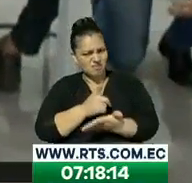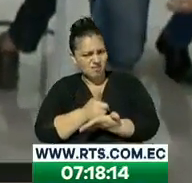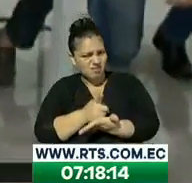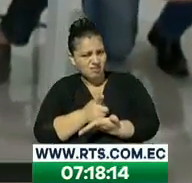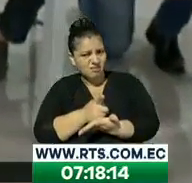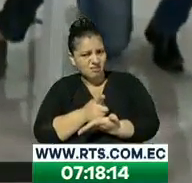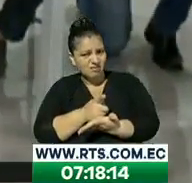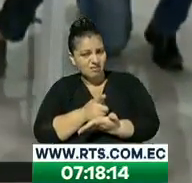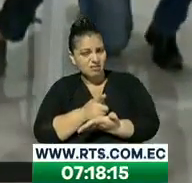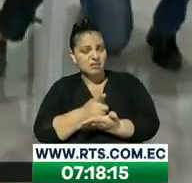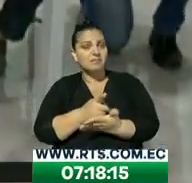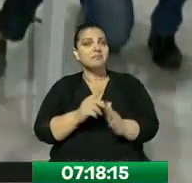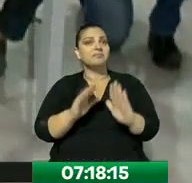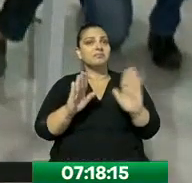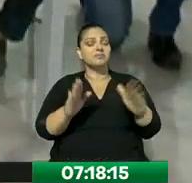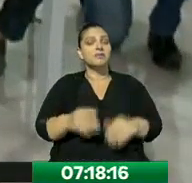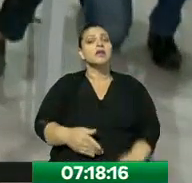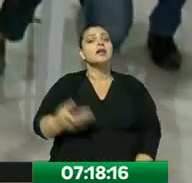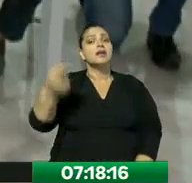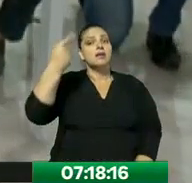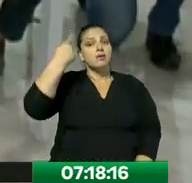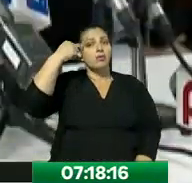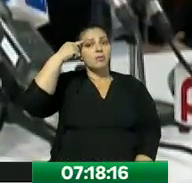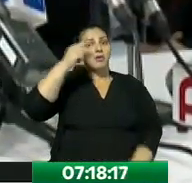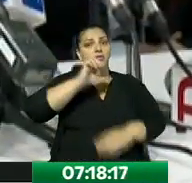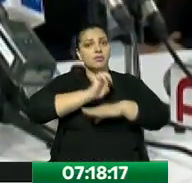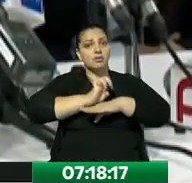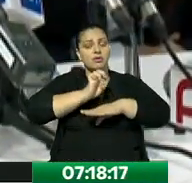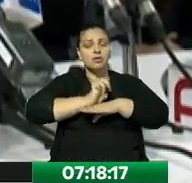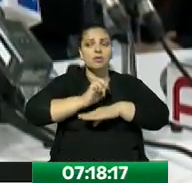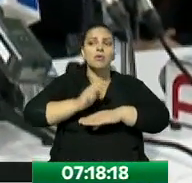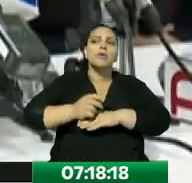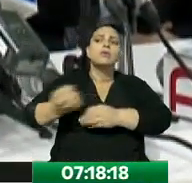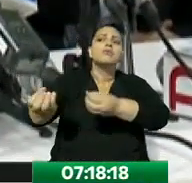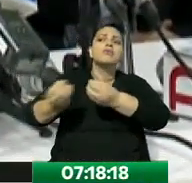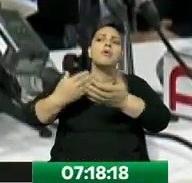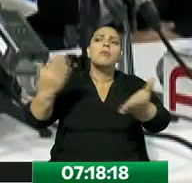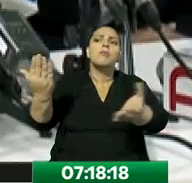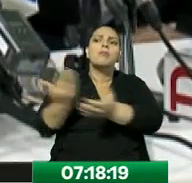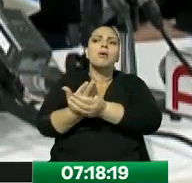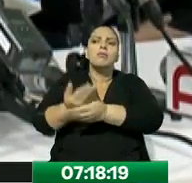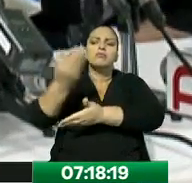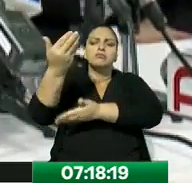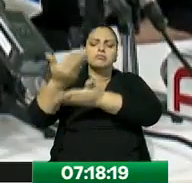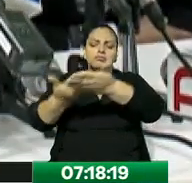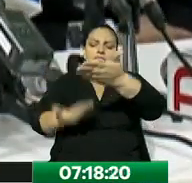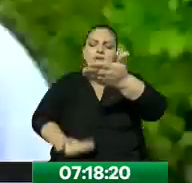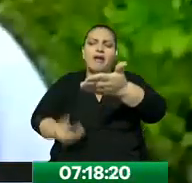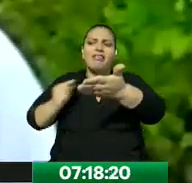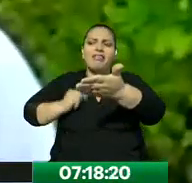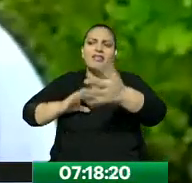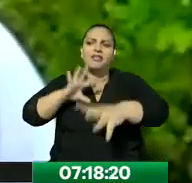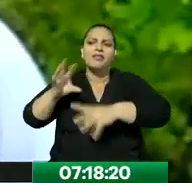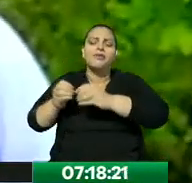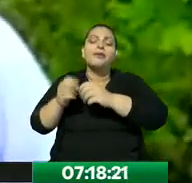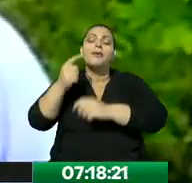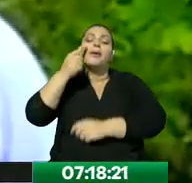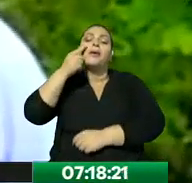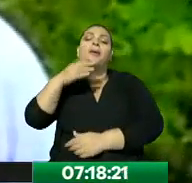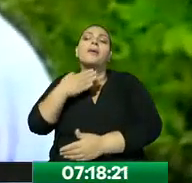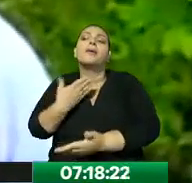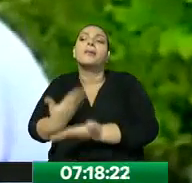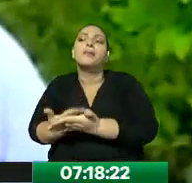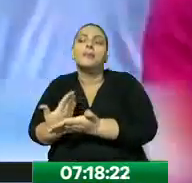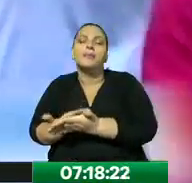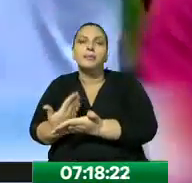Los familiares del equipo periodístico de Diario El Comercio reconocieron el trabajo de las autoridades colombianas. Sin embargo, lamentaron que